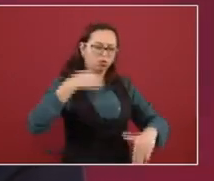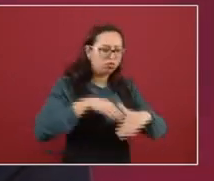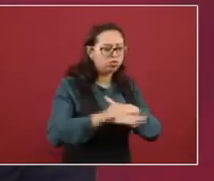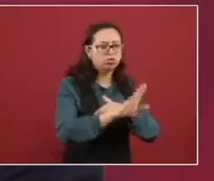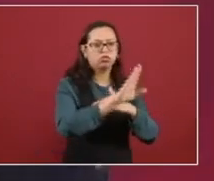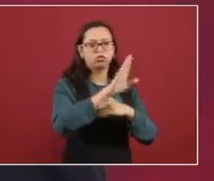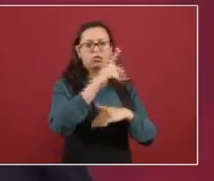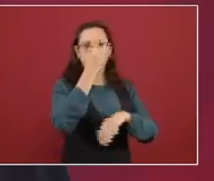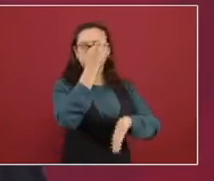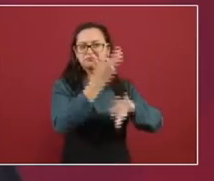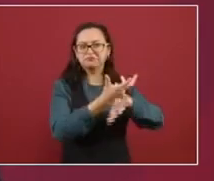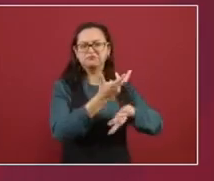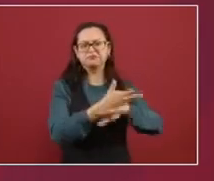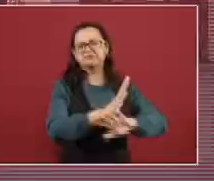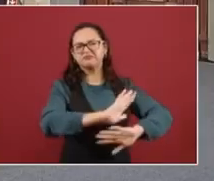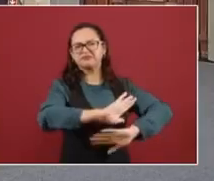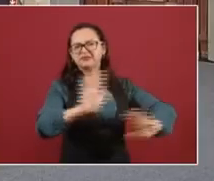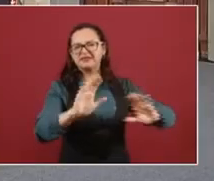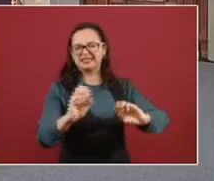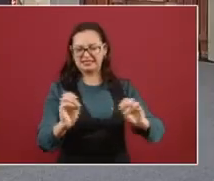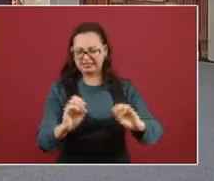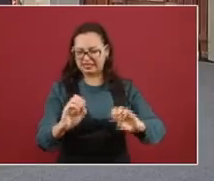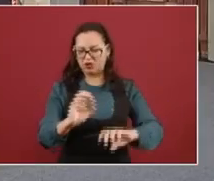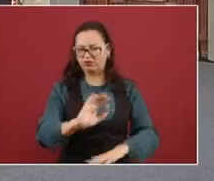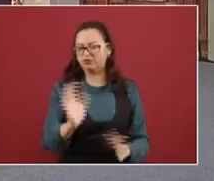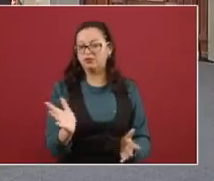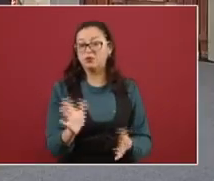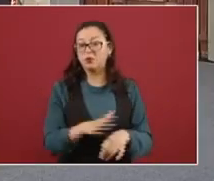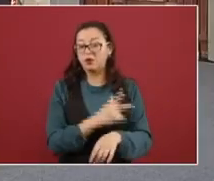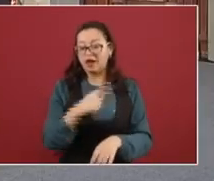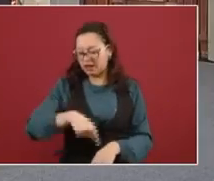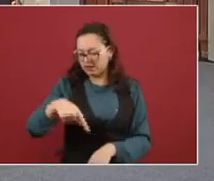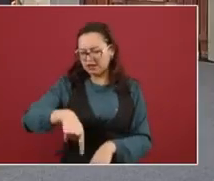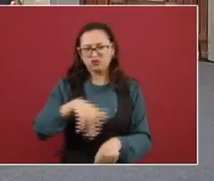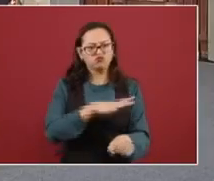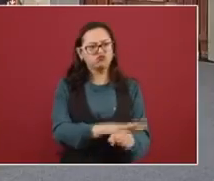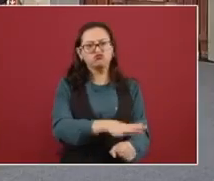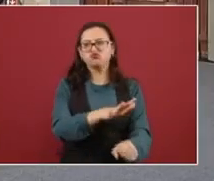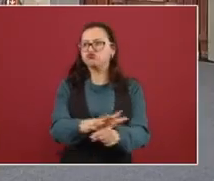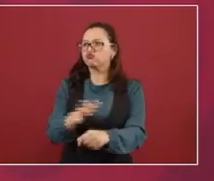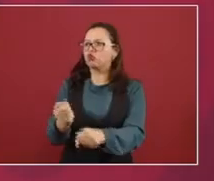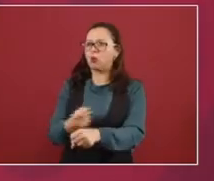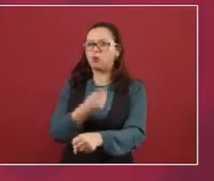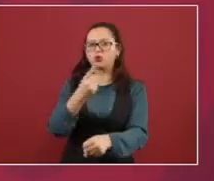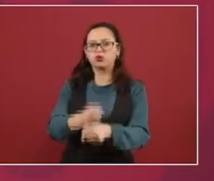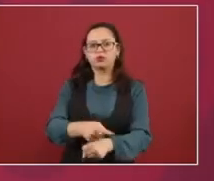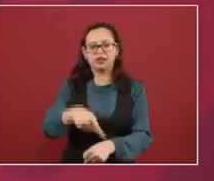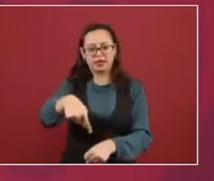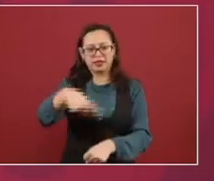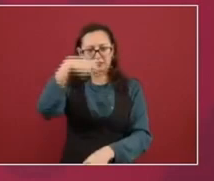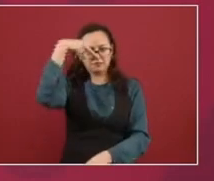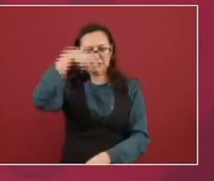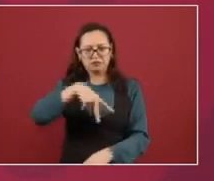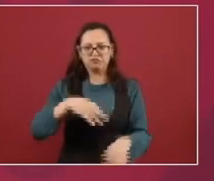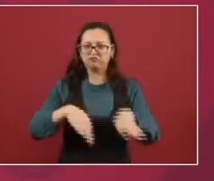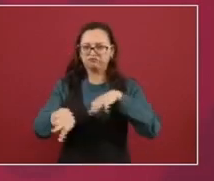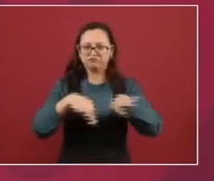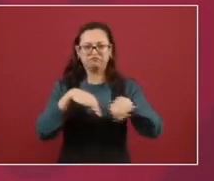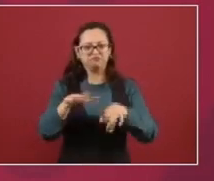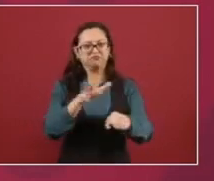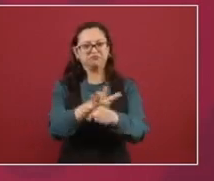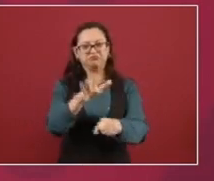frontera, porque cada vez van a haber más oportunidades en México de trabajo.